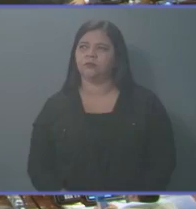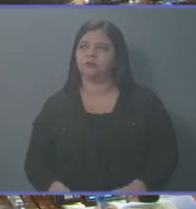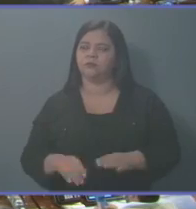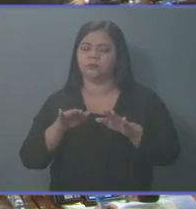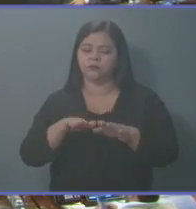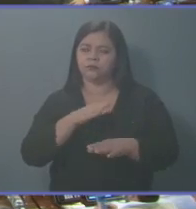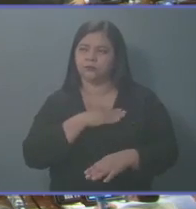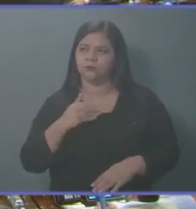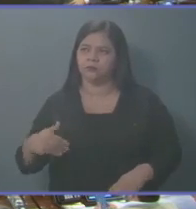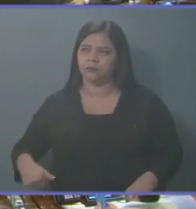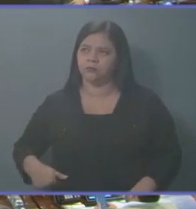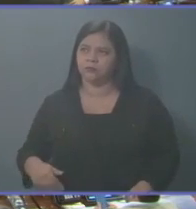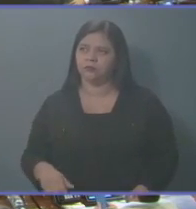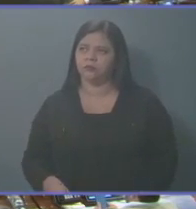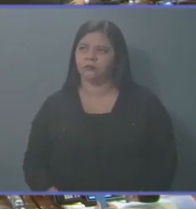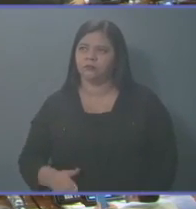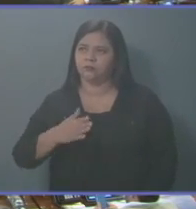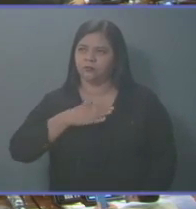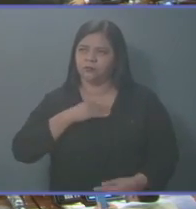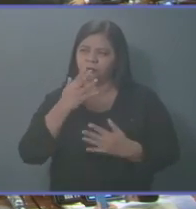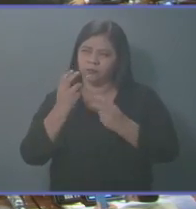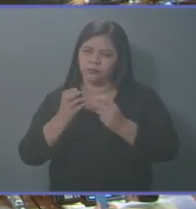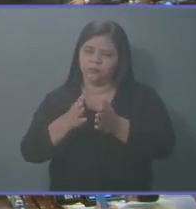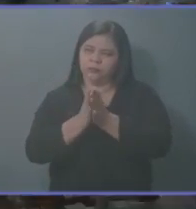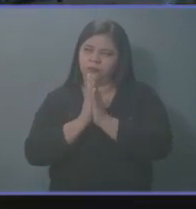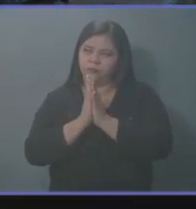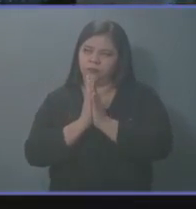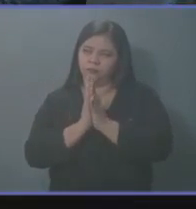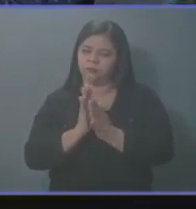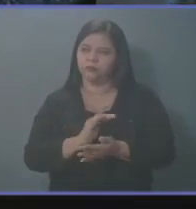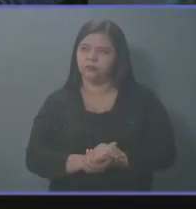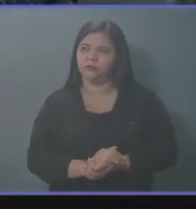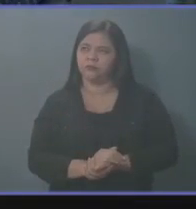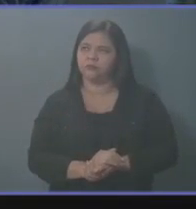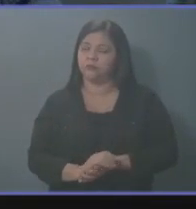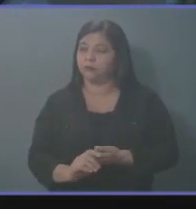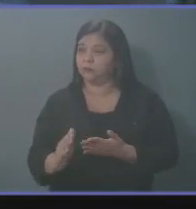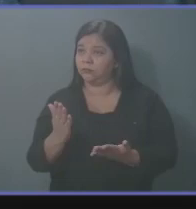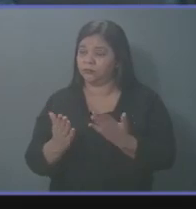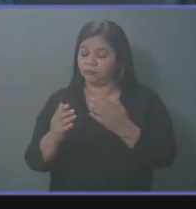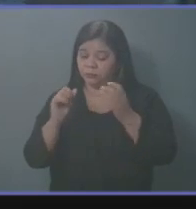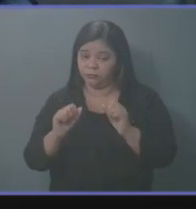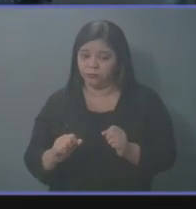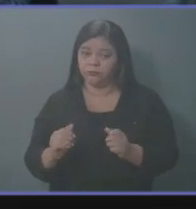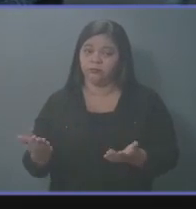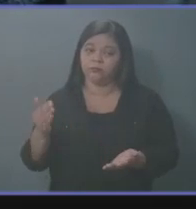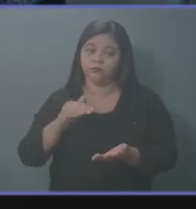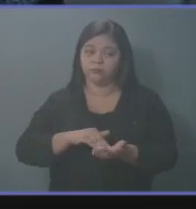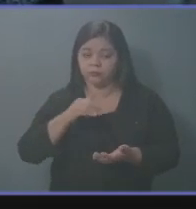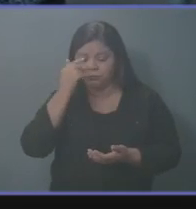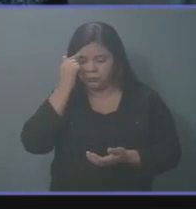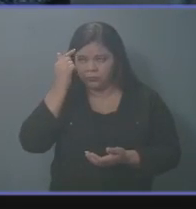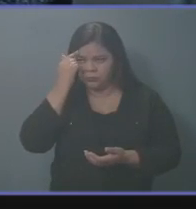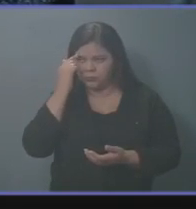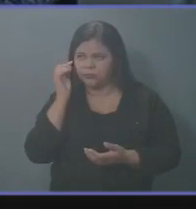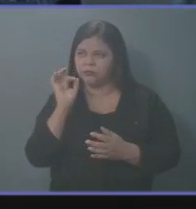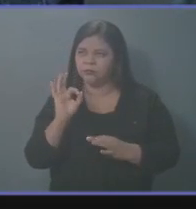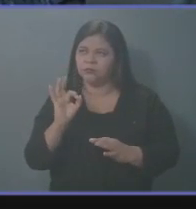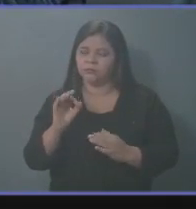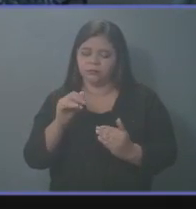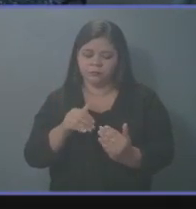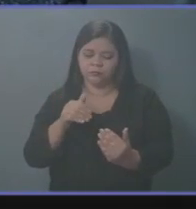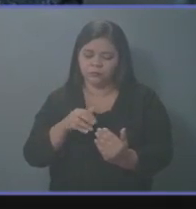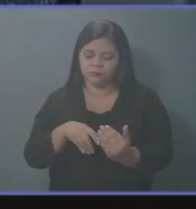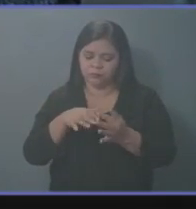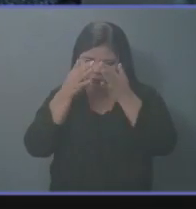Gracias, presidente. Solicitar si es posible reconsiderar el que regrese a la comisión